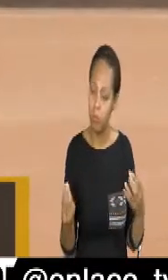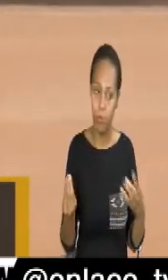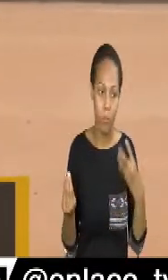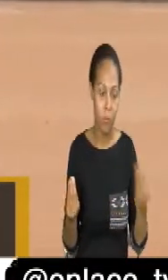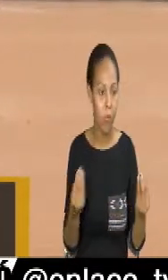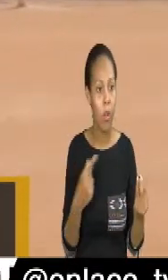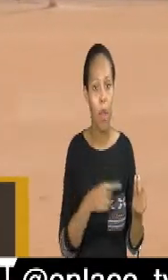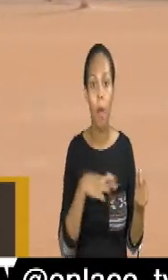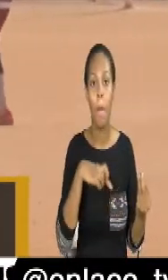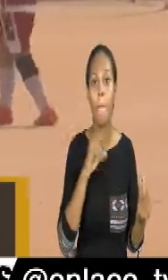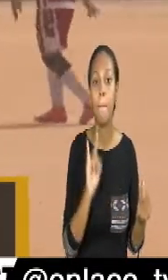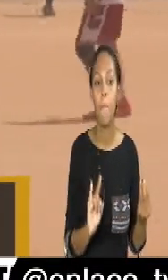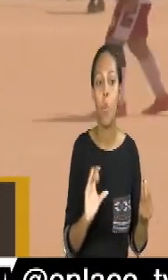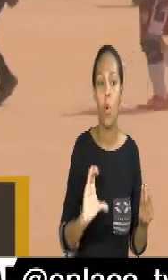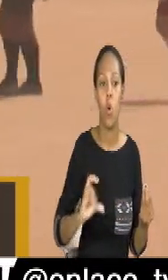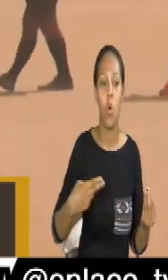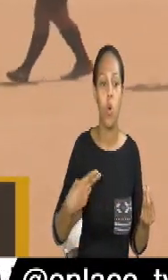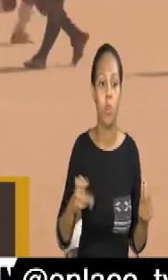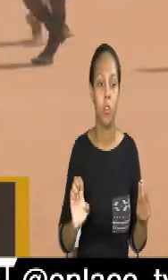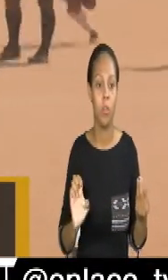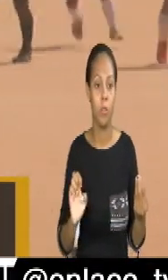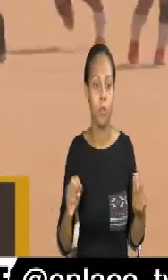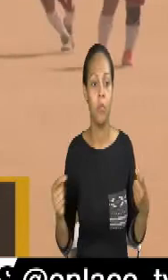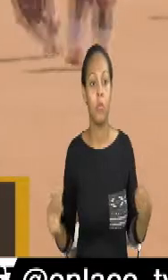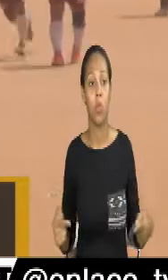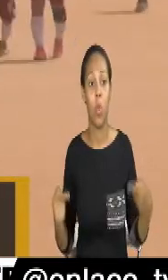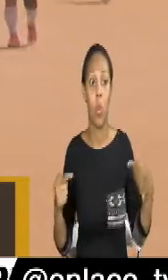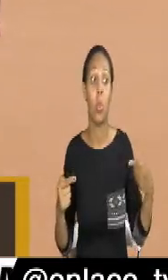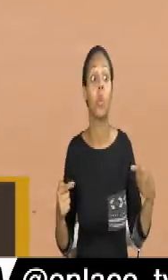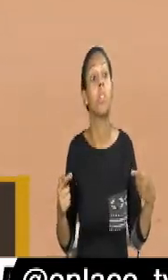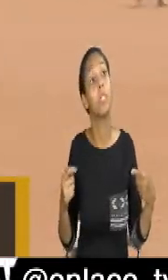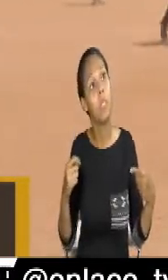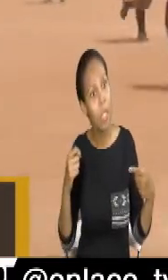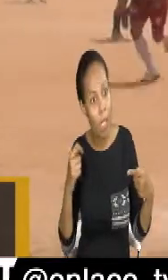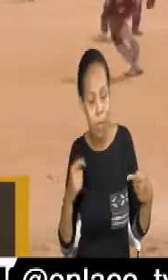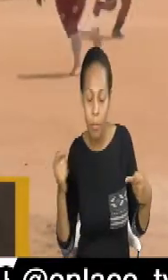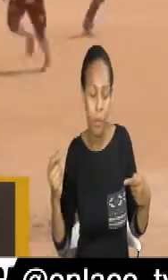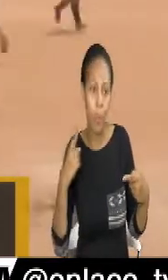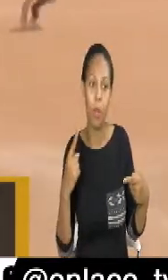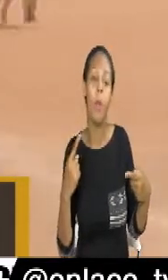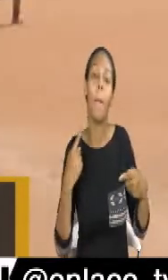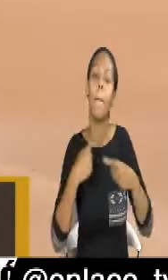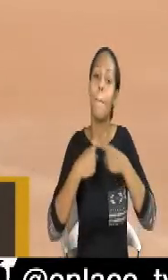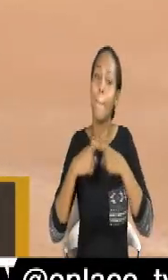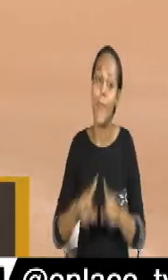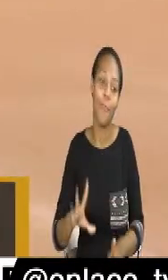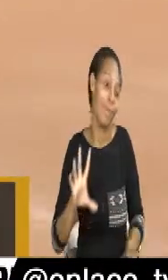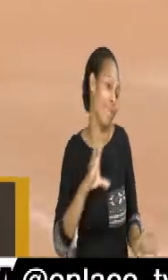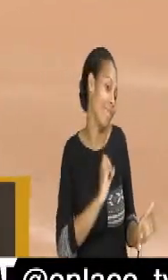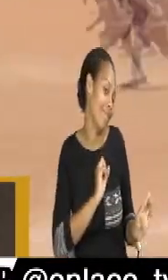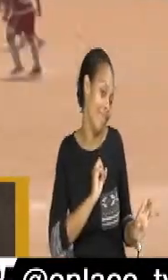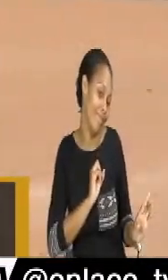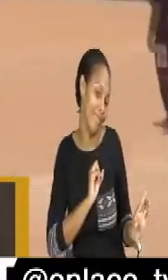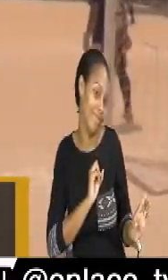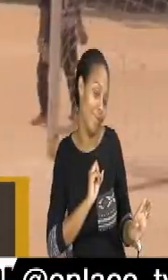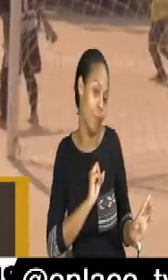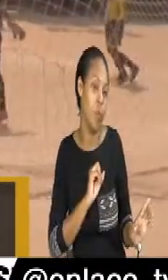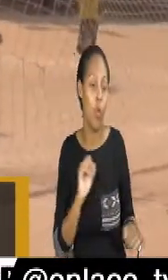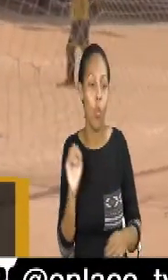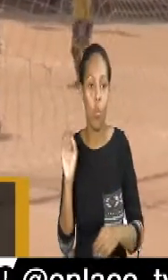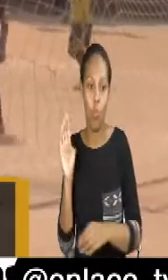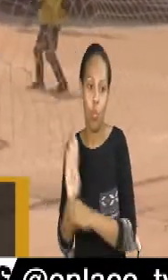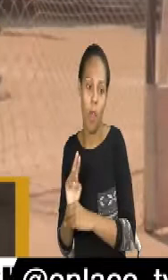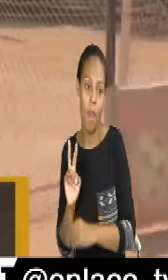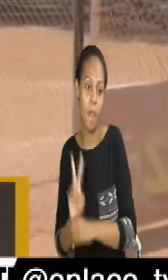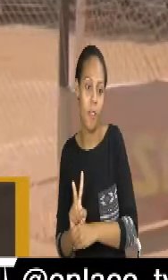Puche está a mitad de tabla, ganando si iba a los primeros lugares de la tabla, pero desafortunadamente el combo Buenavista, a pesar de que va